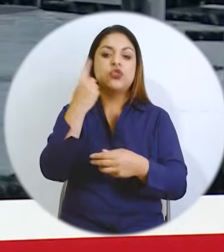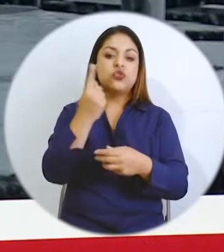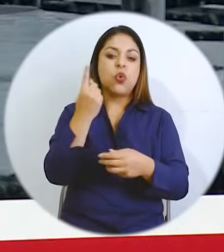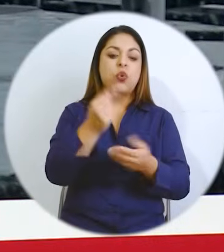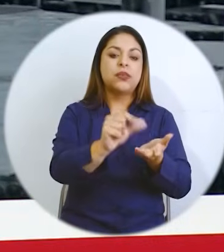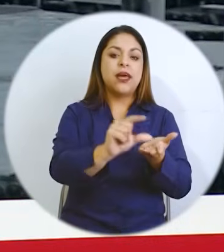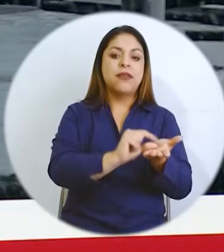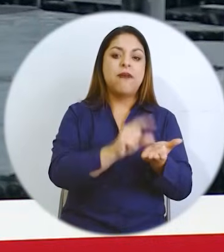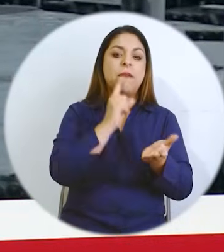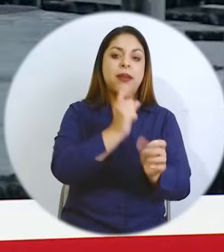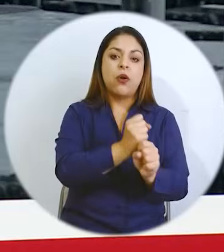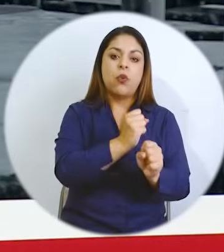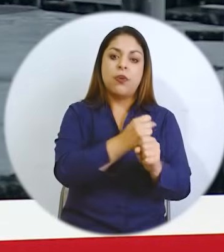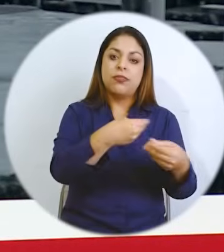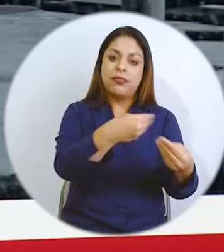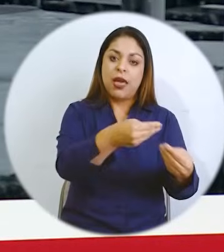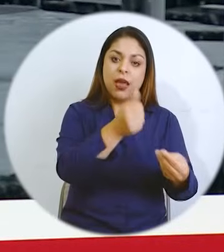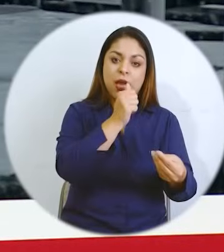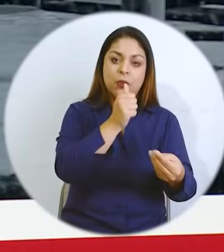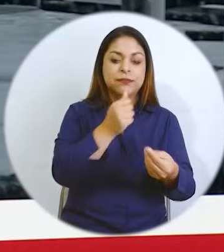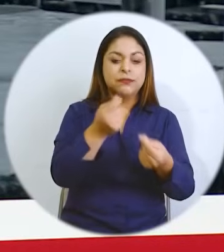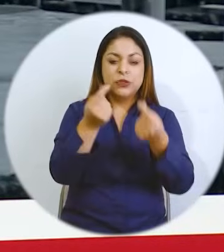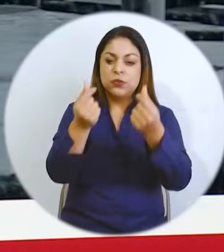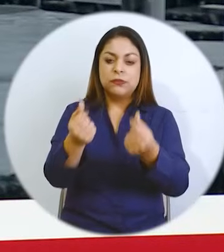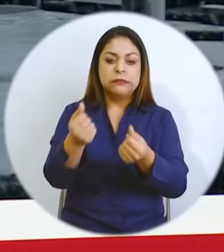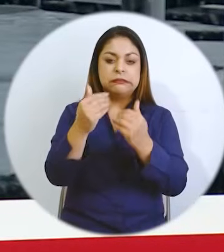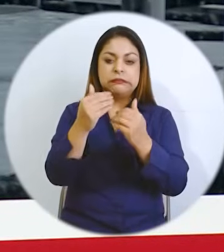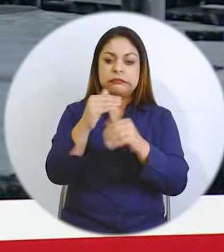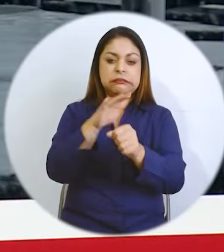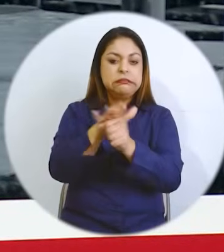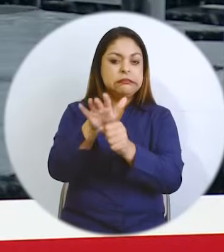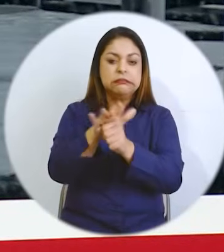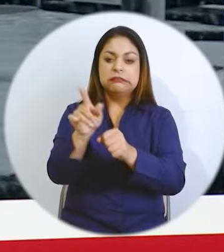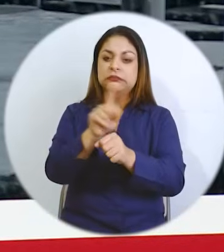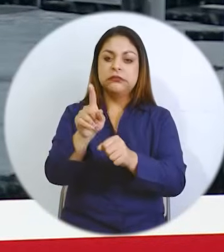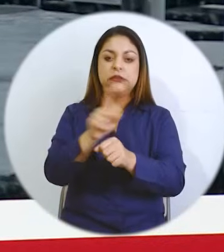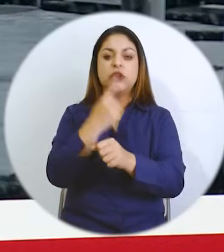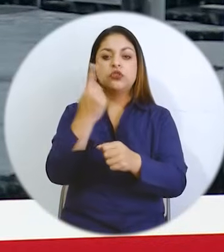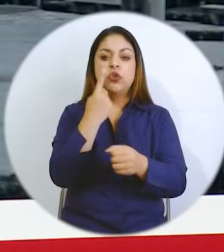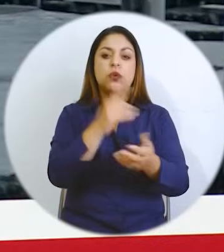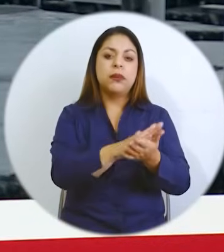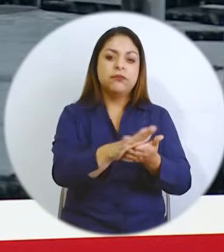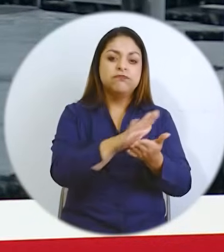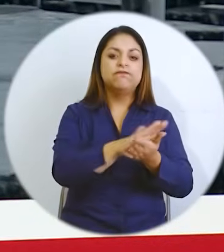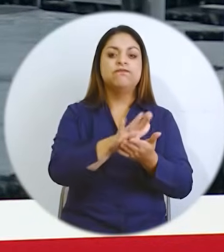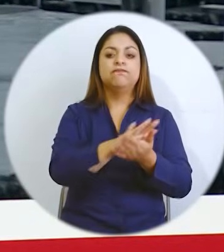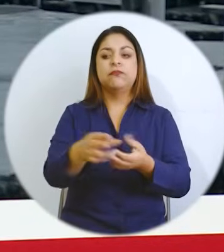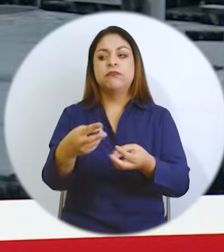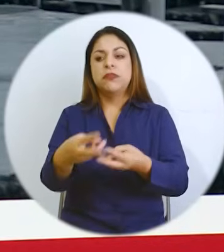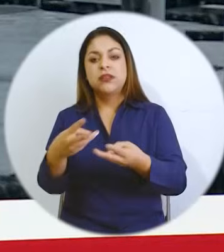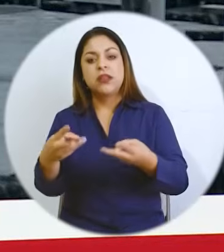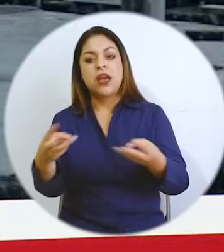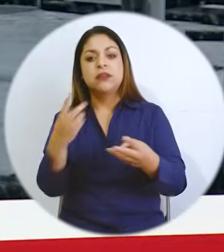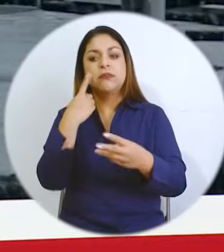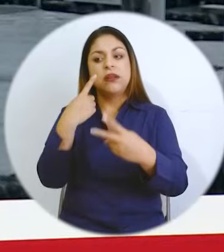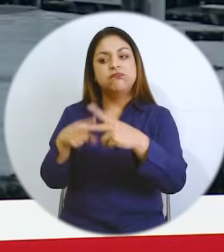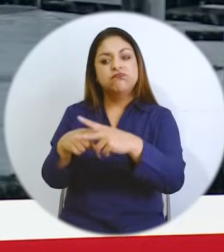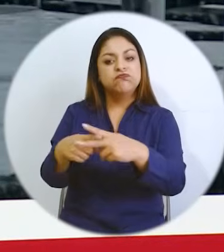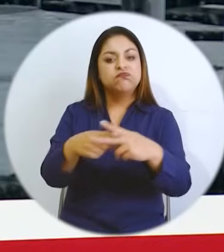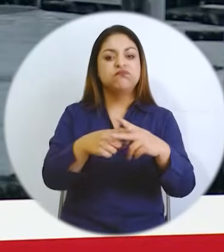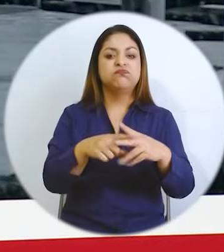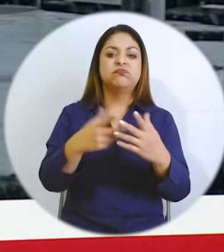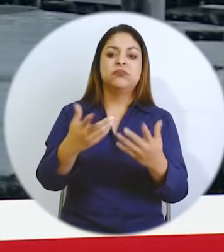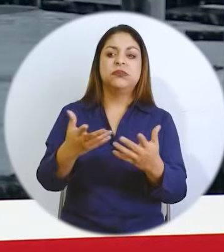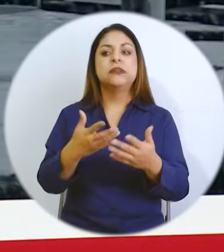operativa. El presupuesto a veces apenas alcanza para lo que es insumos en desinfección, materiales para lo que es remediar algunos